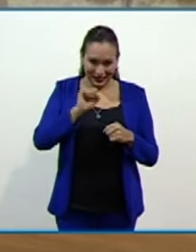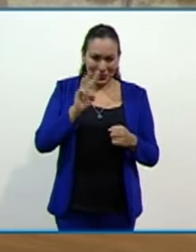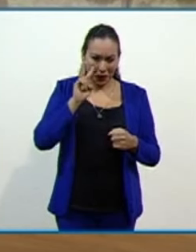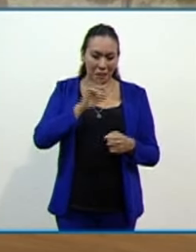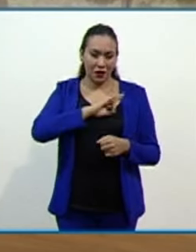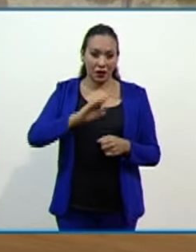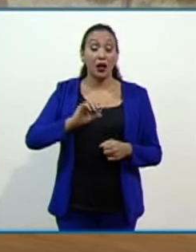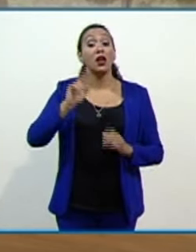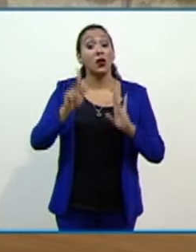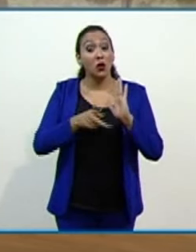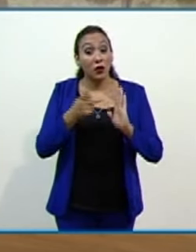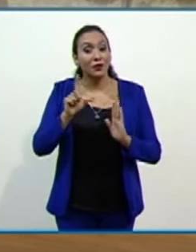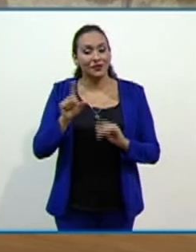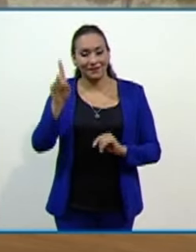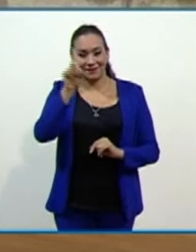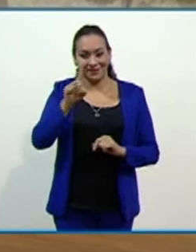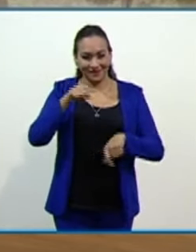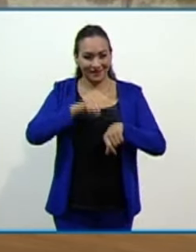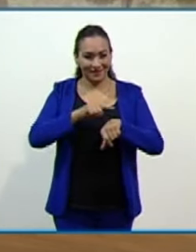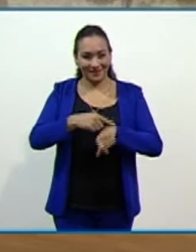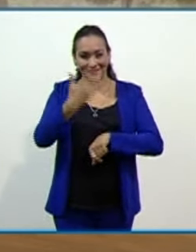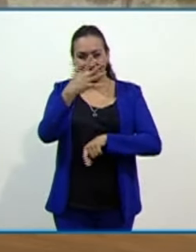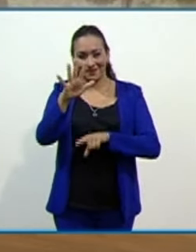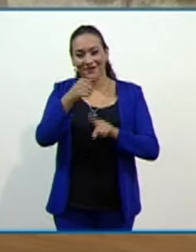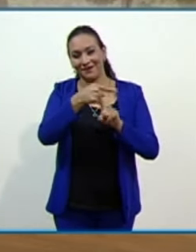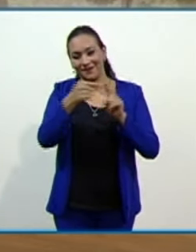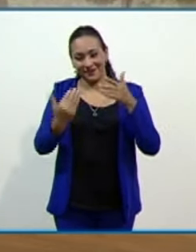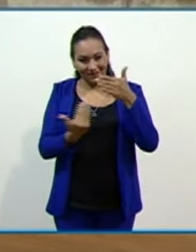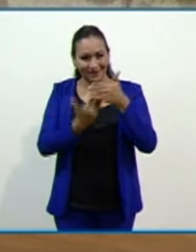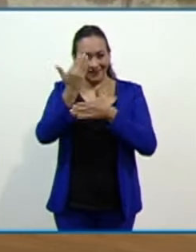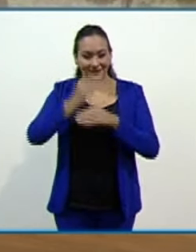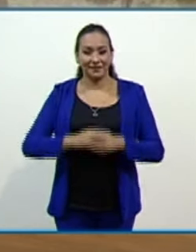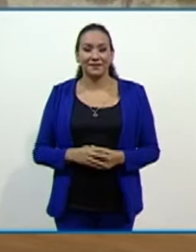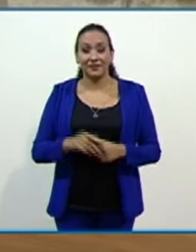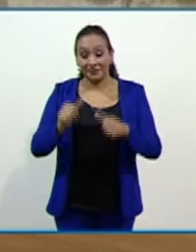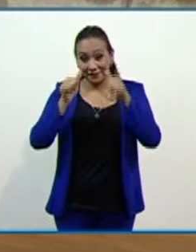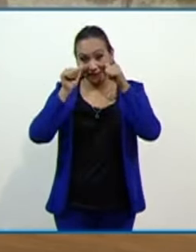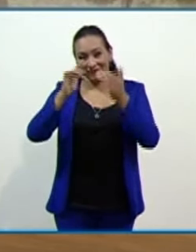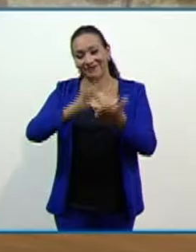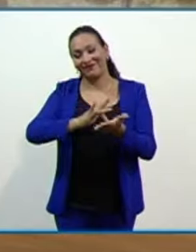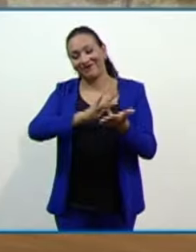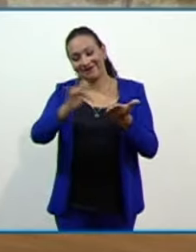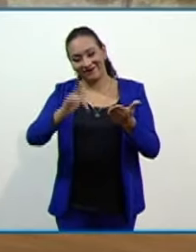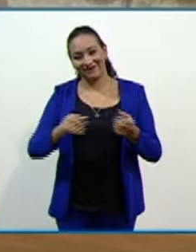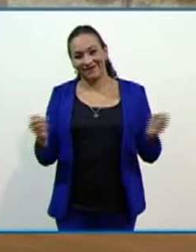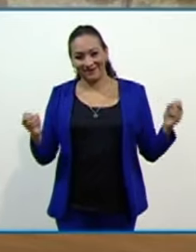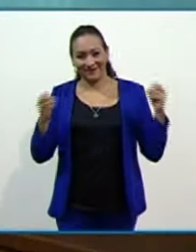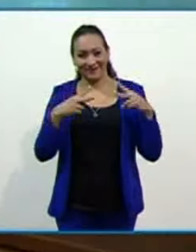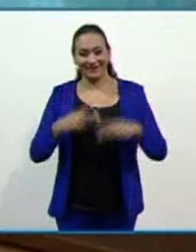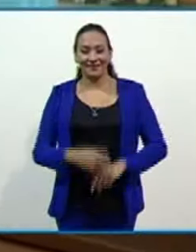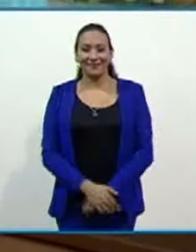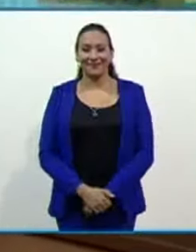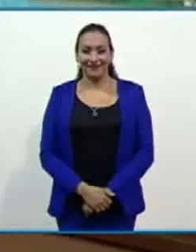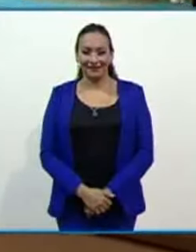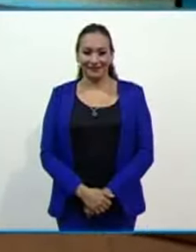Federación con su repetición el domingo a las 10:30 de la mañana. Gracias por su atención. Hasta pronto.